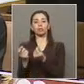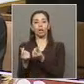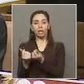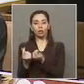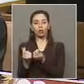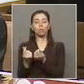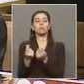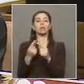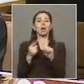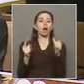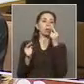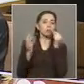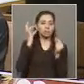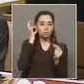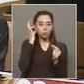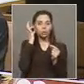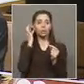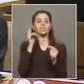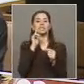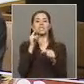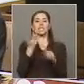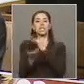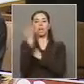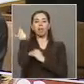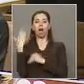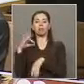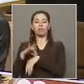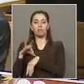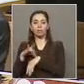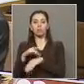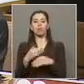por sexo, por persistencia, que tenga un plan